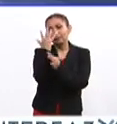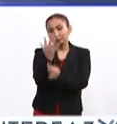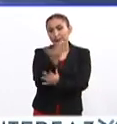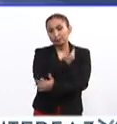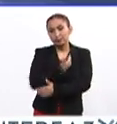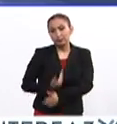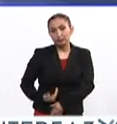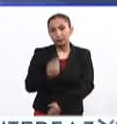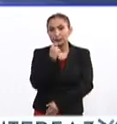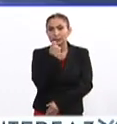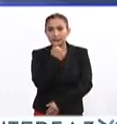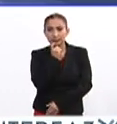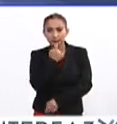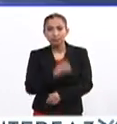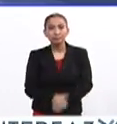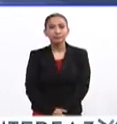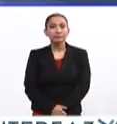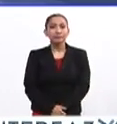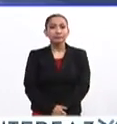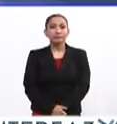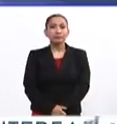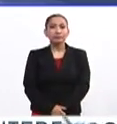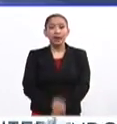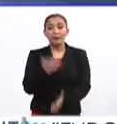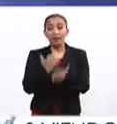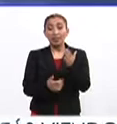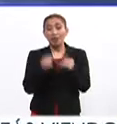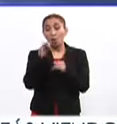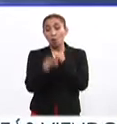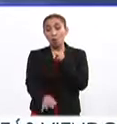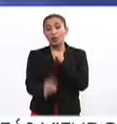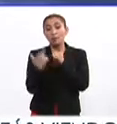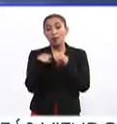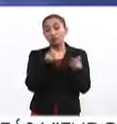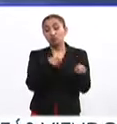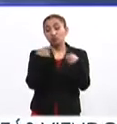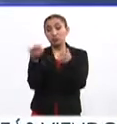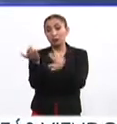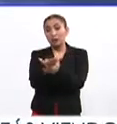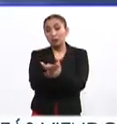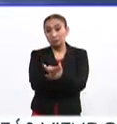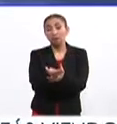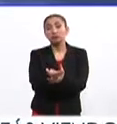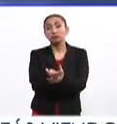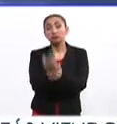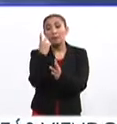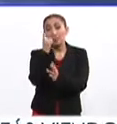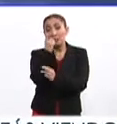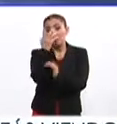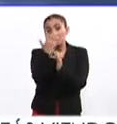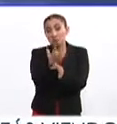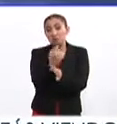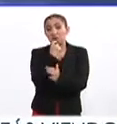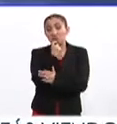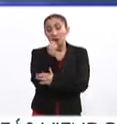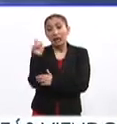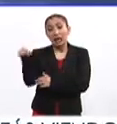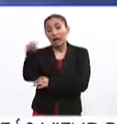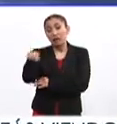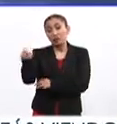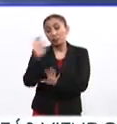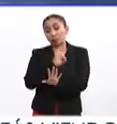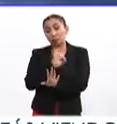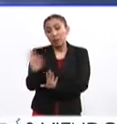del presidente Andrés Manuel López Obrador. Falta esta última etapa. También lo dijo Andrés Manuel, que ellos tienen